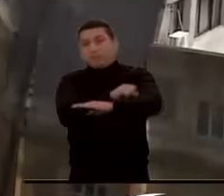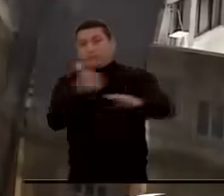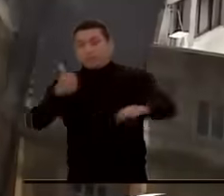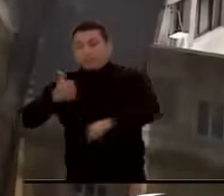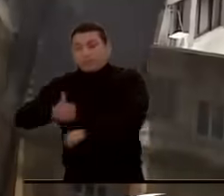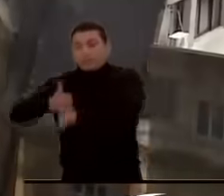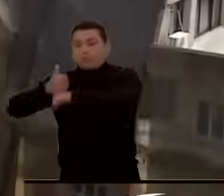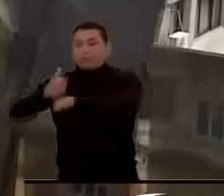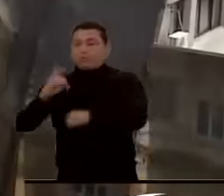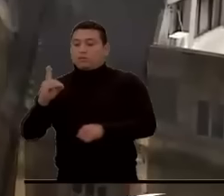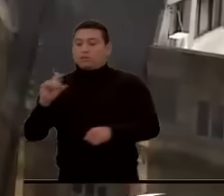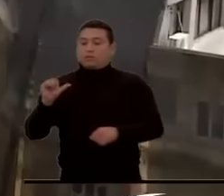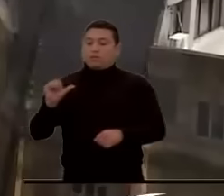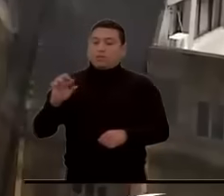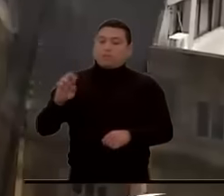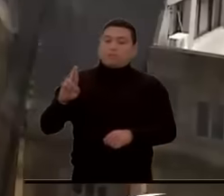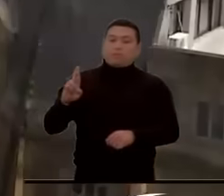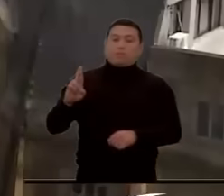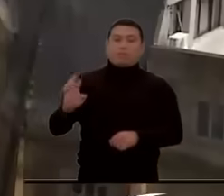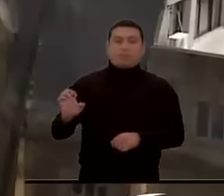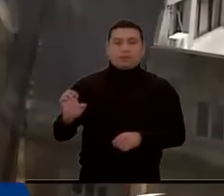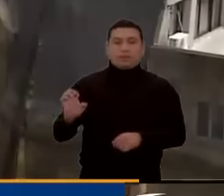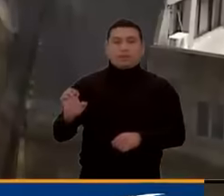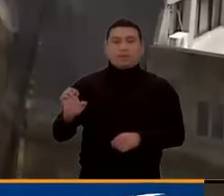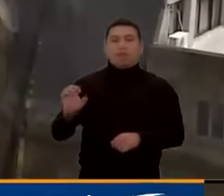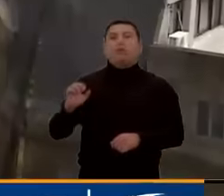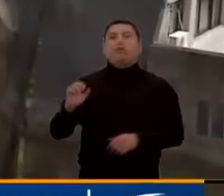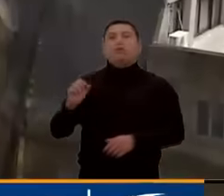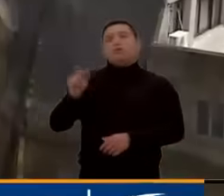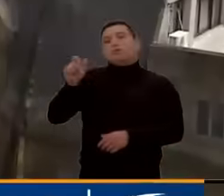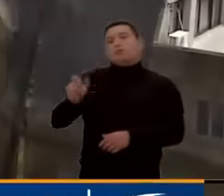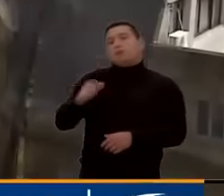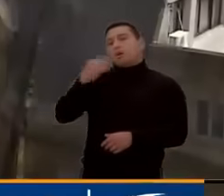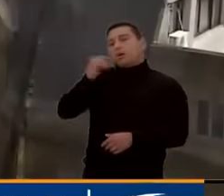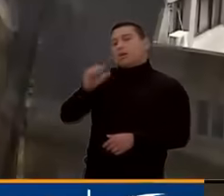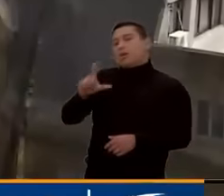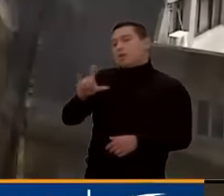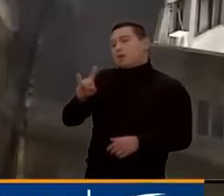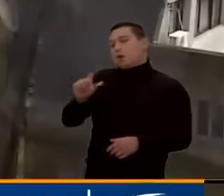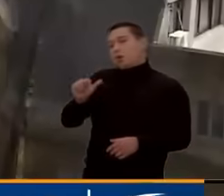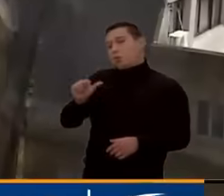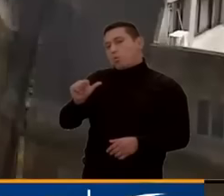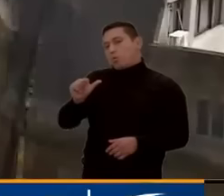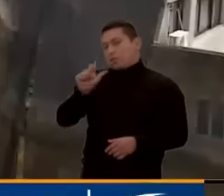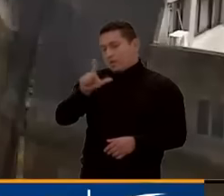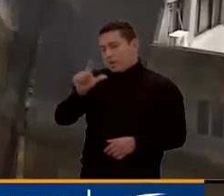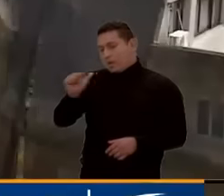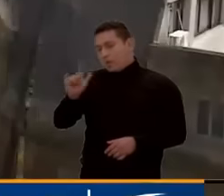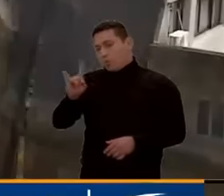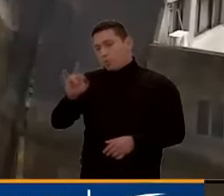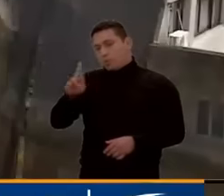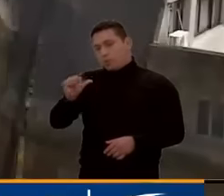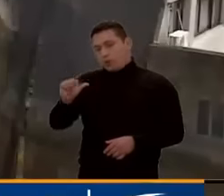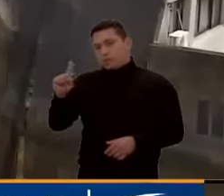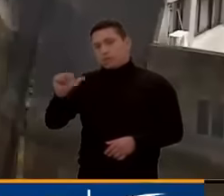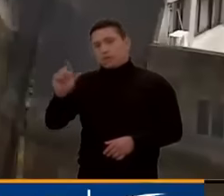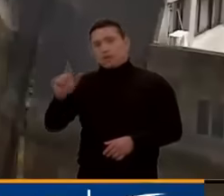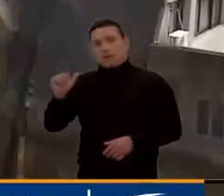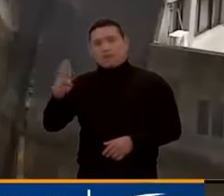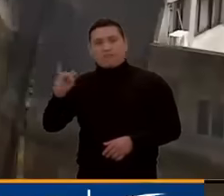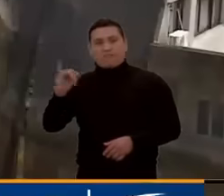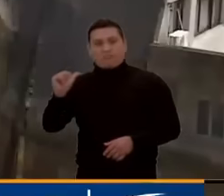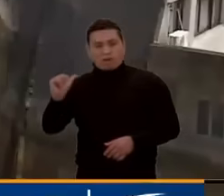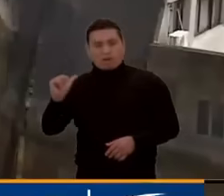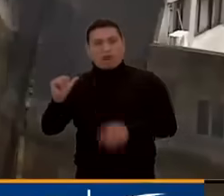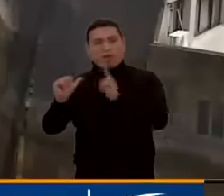Laura Sarabia, y lo ha hecho a través de su cuenta en X. Ha dicho, entre otras cosas, ya vamos a resaltarlo rápidamente.